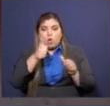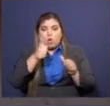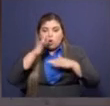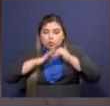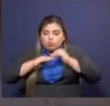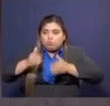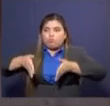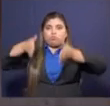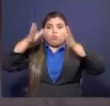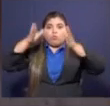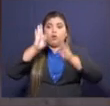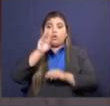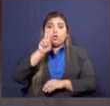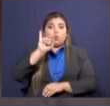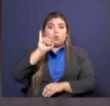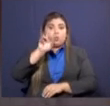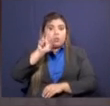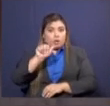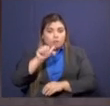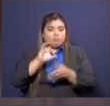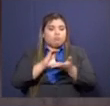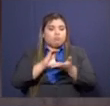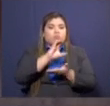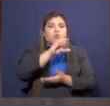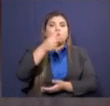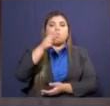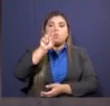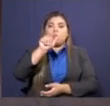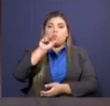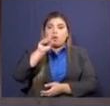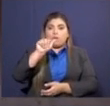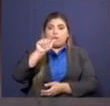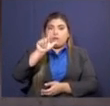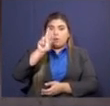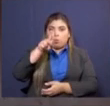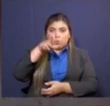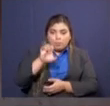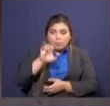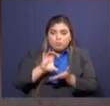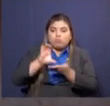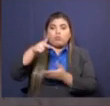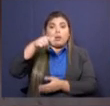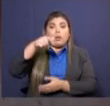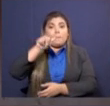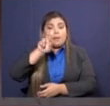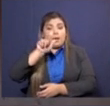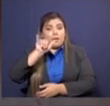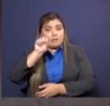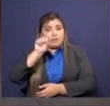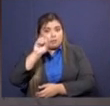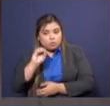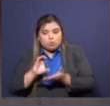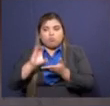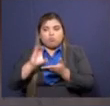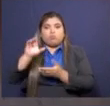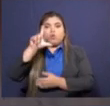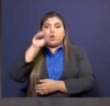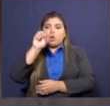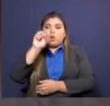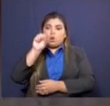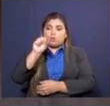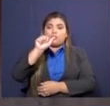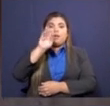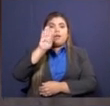Complejo Guadalupe, Paraíso, Los Abanicos, El Casco de Colón,